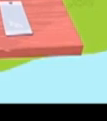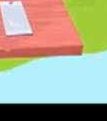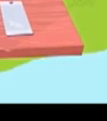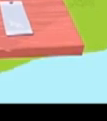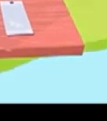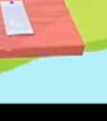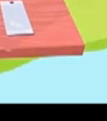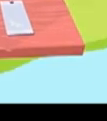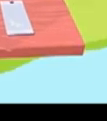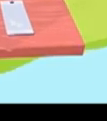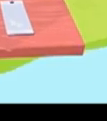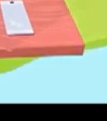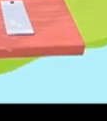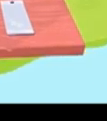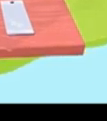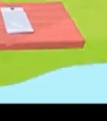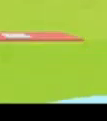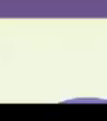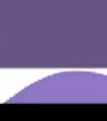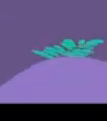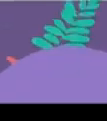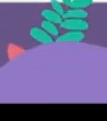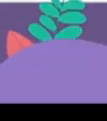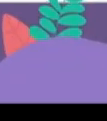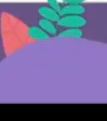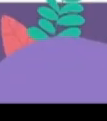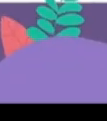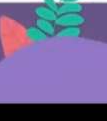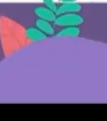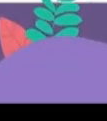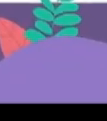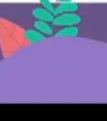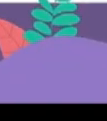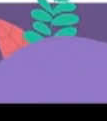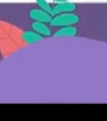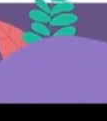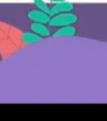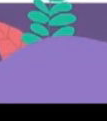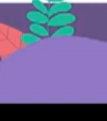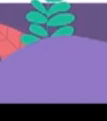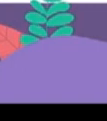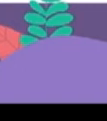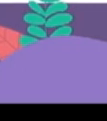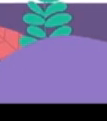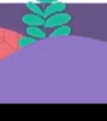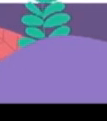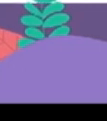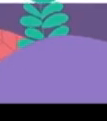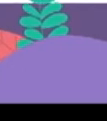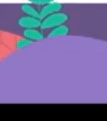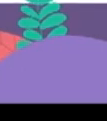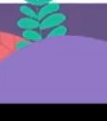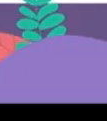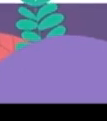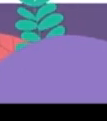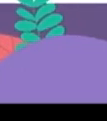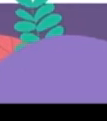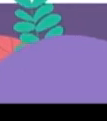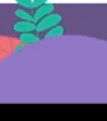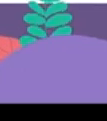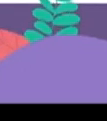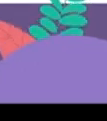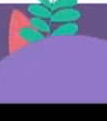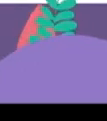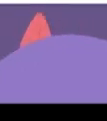logré superarme en el trabajo. Después de un gran esfuerzo, alcancé mi meta. Tú también forma parte de nuestra comunidad de